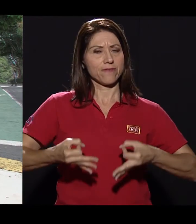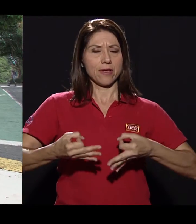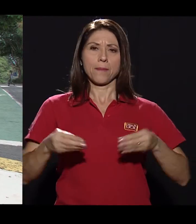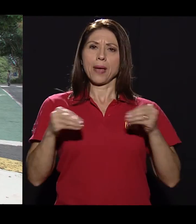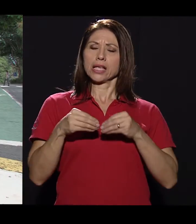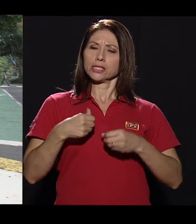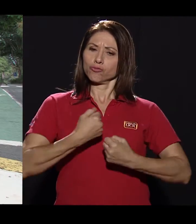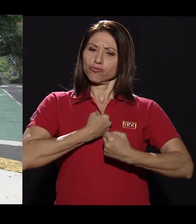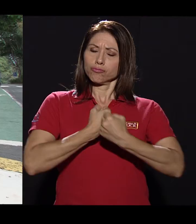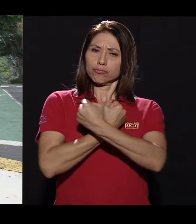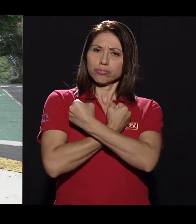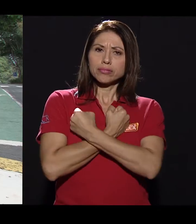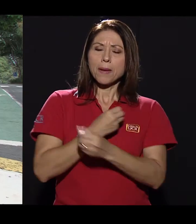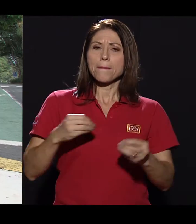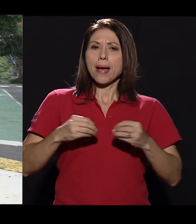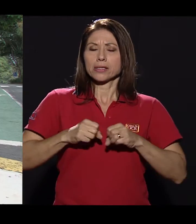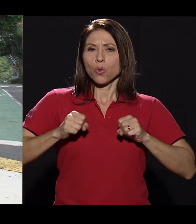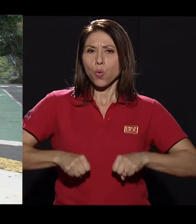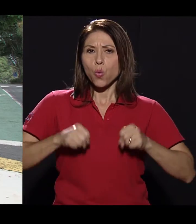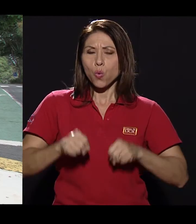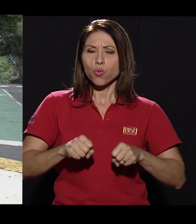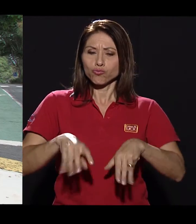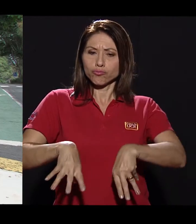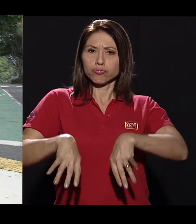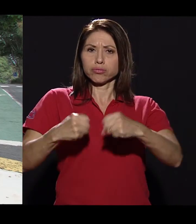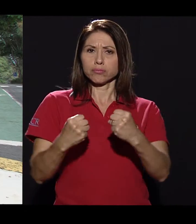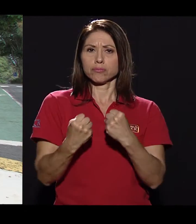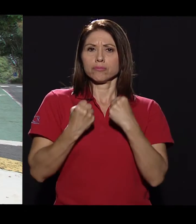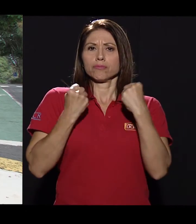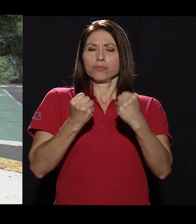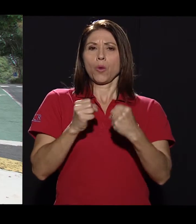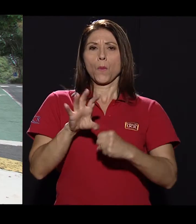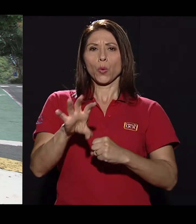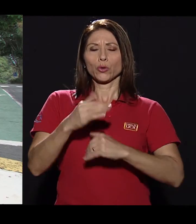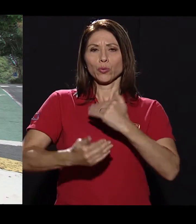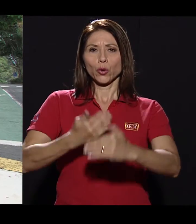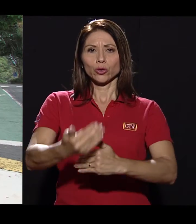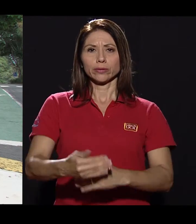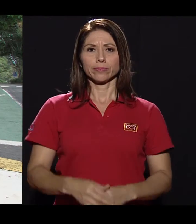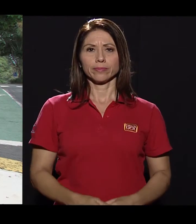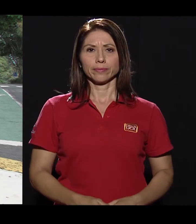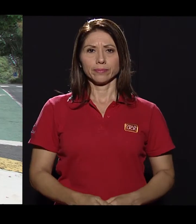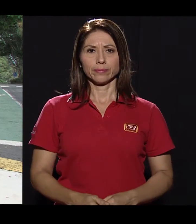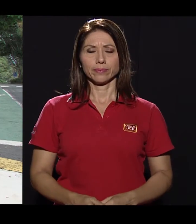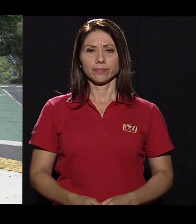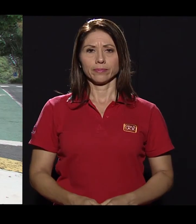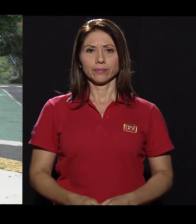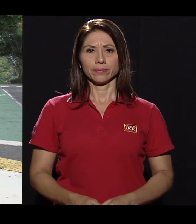su autoestima, en su potencial, se empoderen de sus propios procesos.